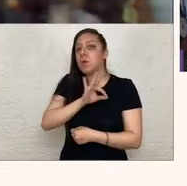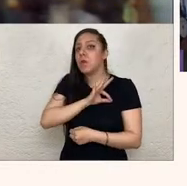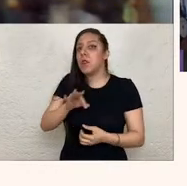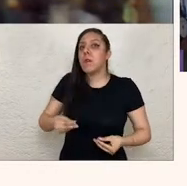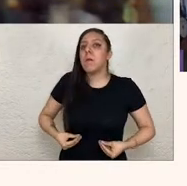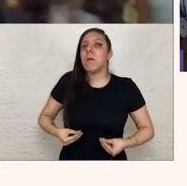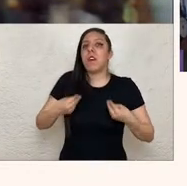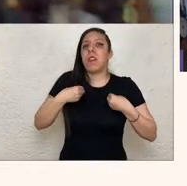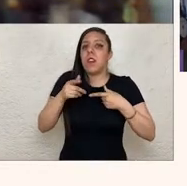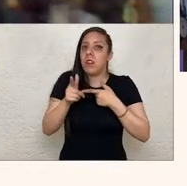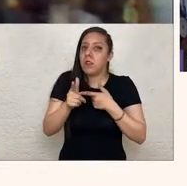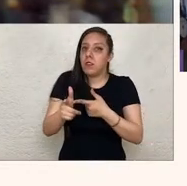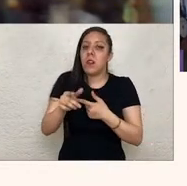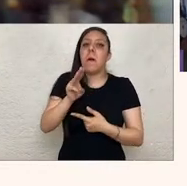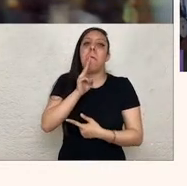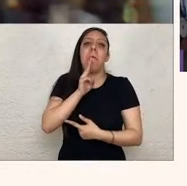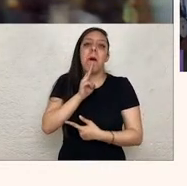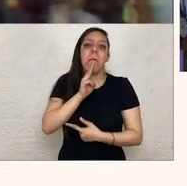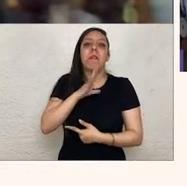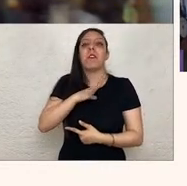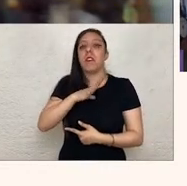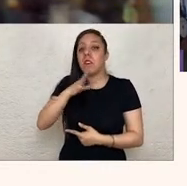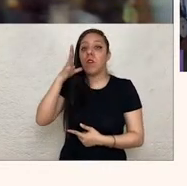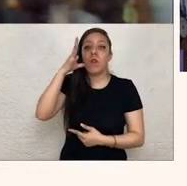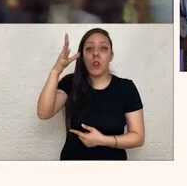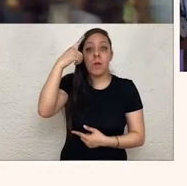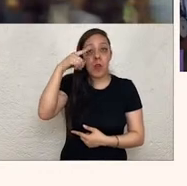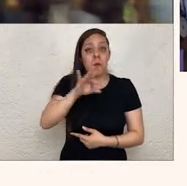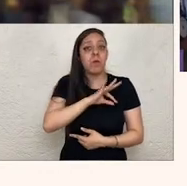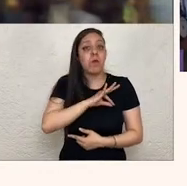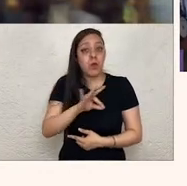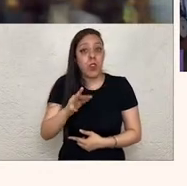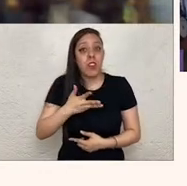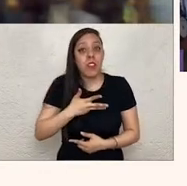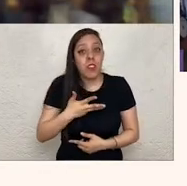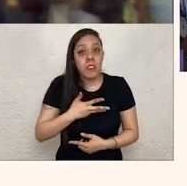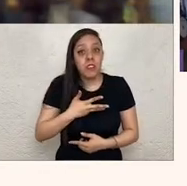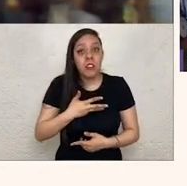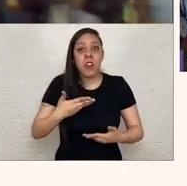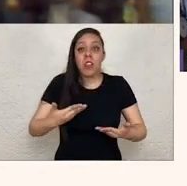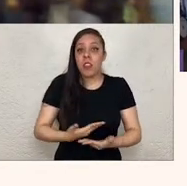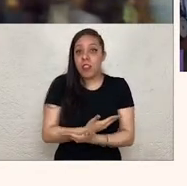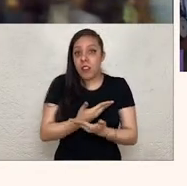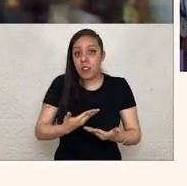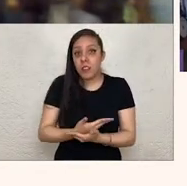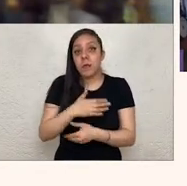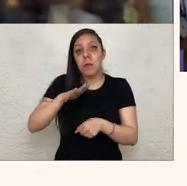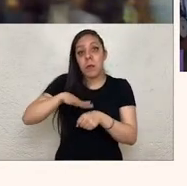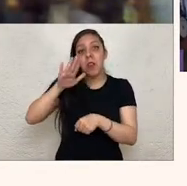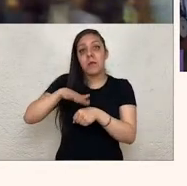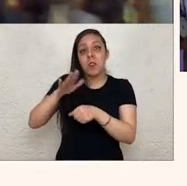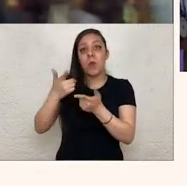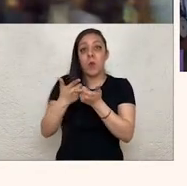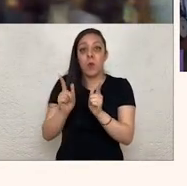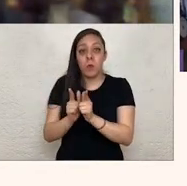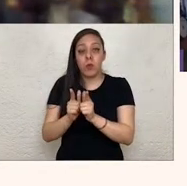se sobreviva la madre del futuro, etc. Entonces, lo que ella decía era, tenía